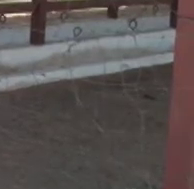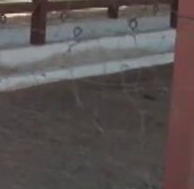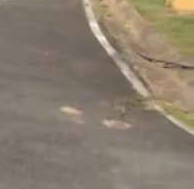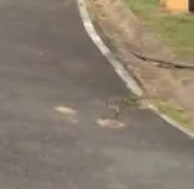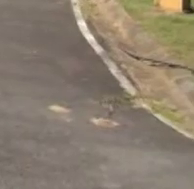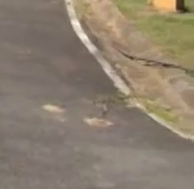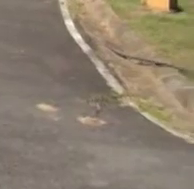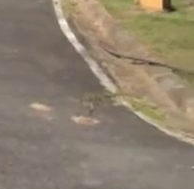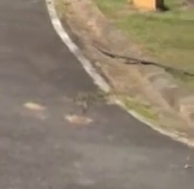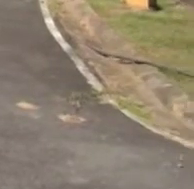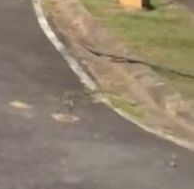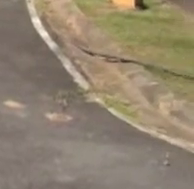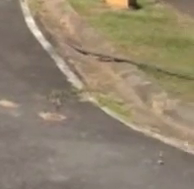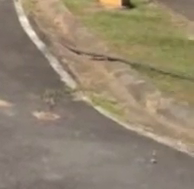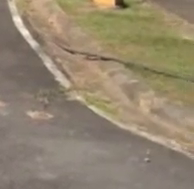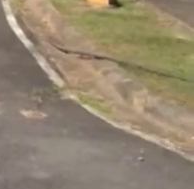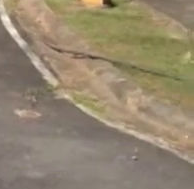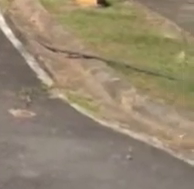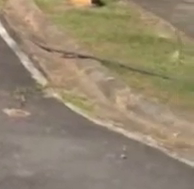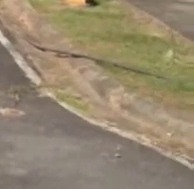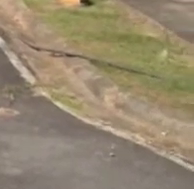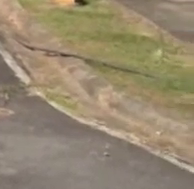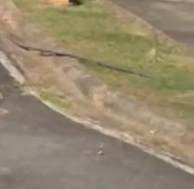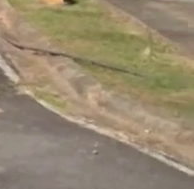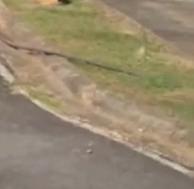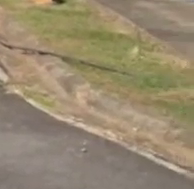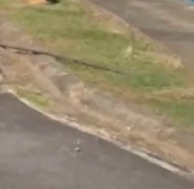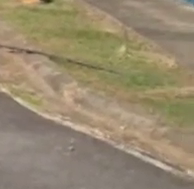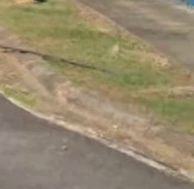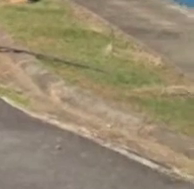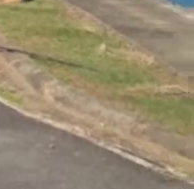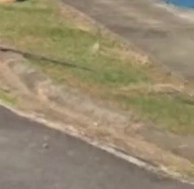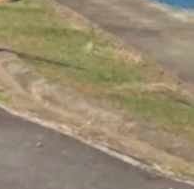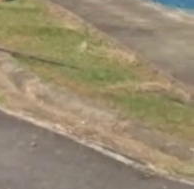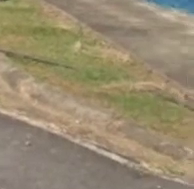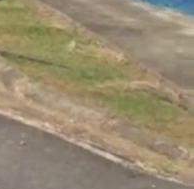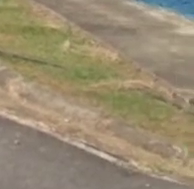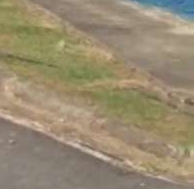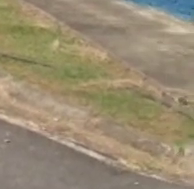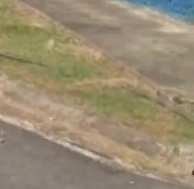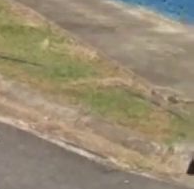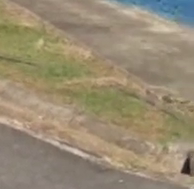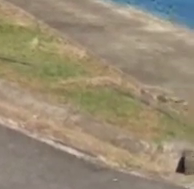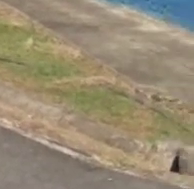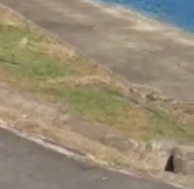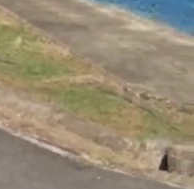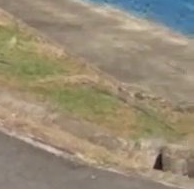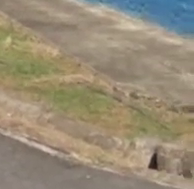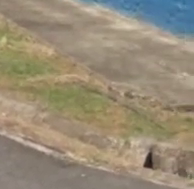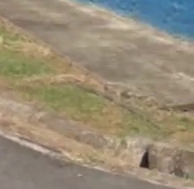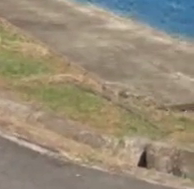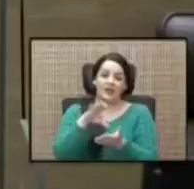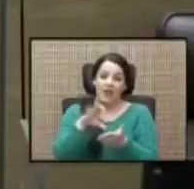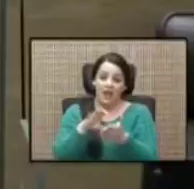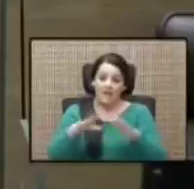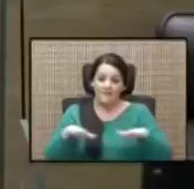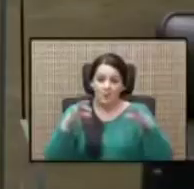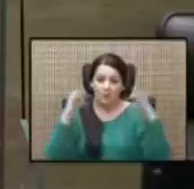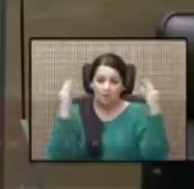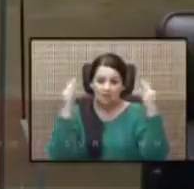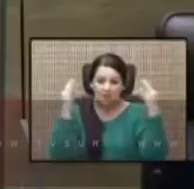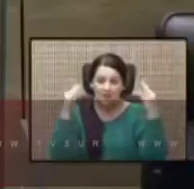pocos. Vecinos del cantón de Pérez Celedón, la permuta del campo ferial de Pérez Celedón